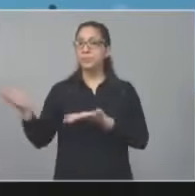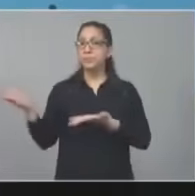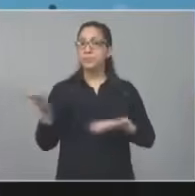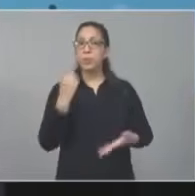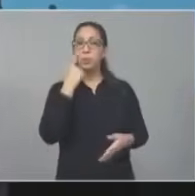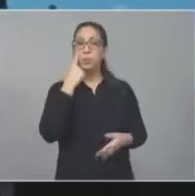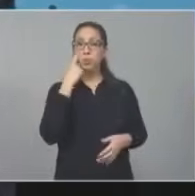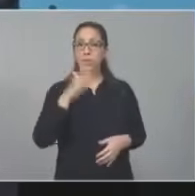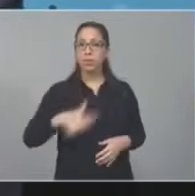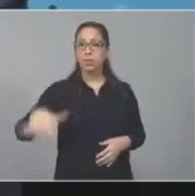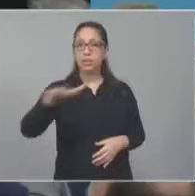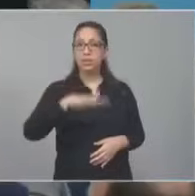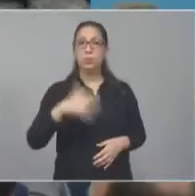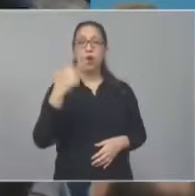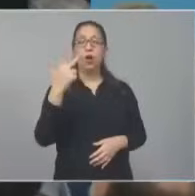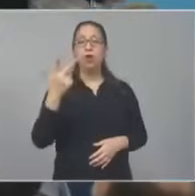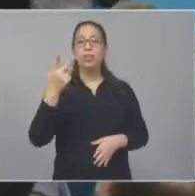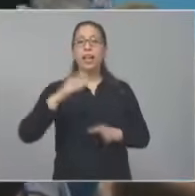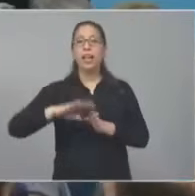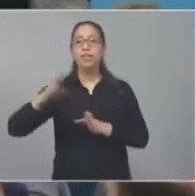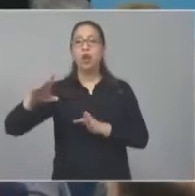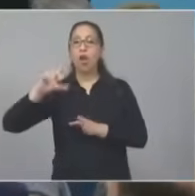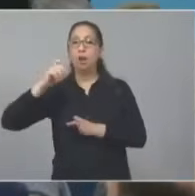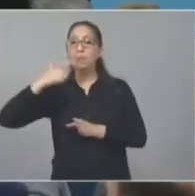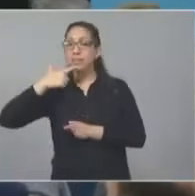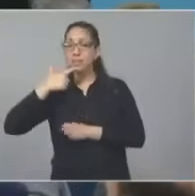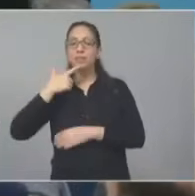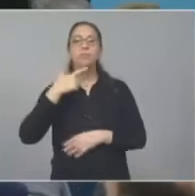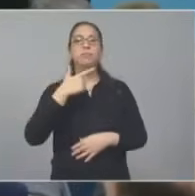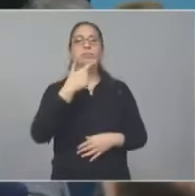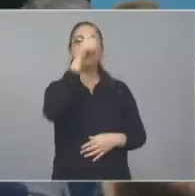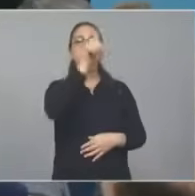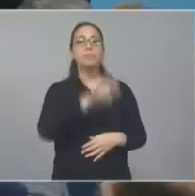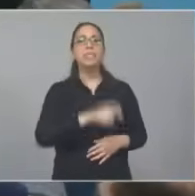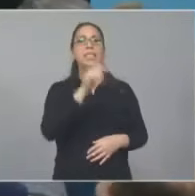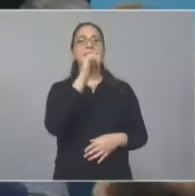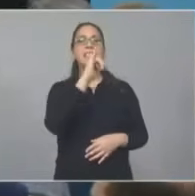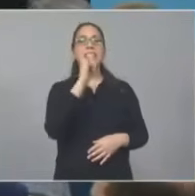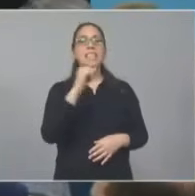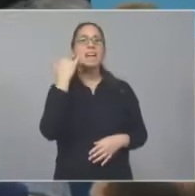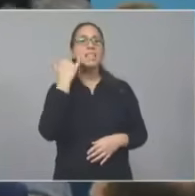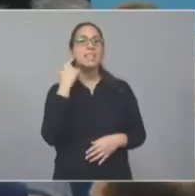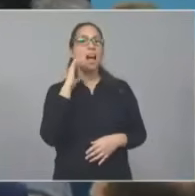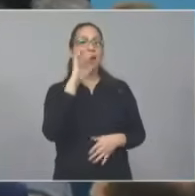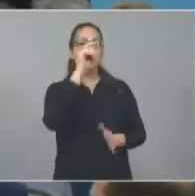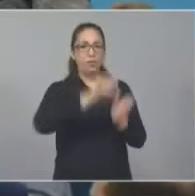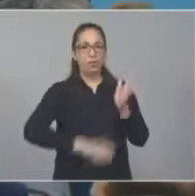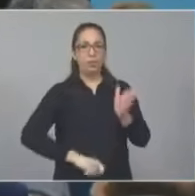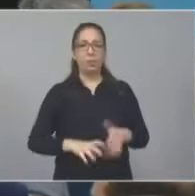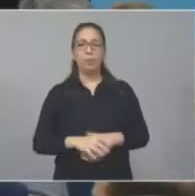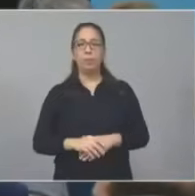Invitamos al municipio de Tres Lomas, Luciano Omar Espinolo Sayago.